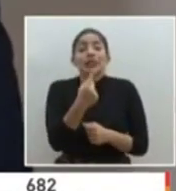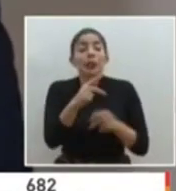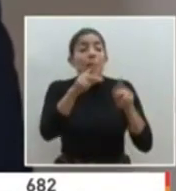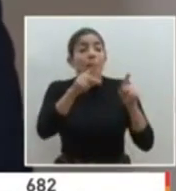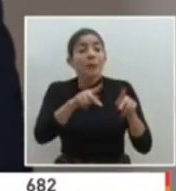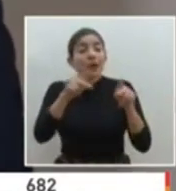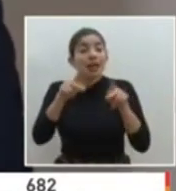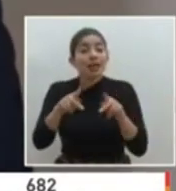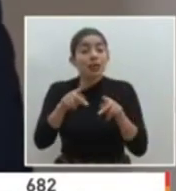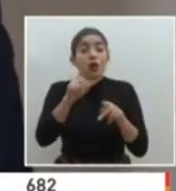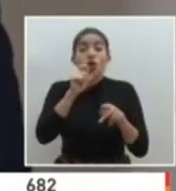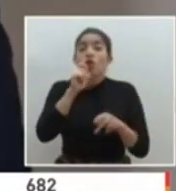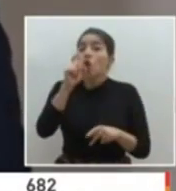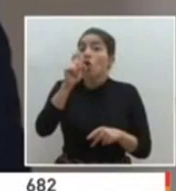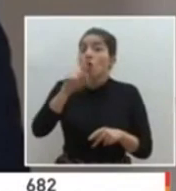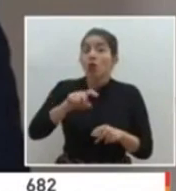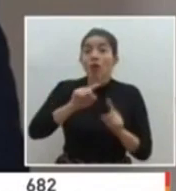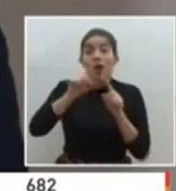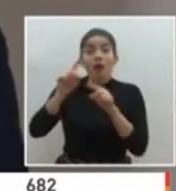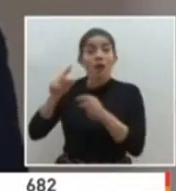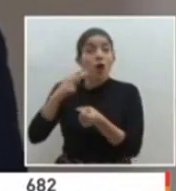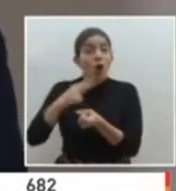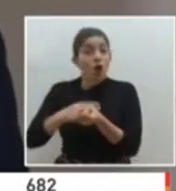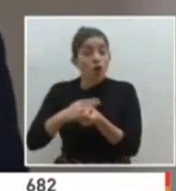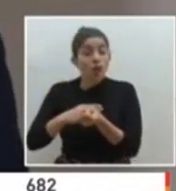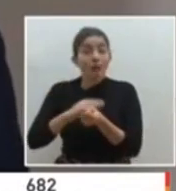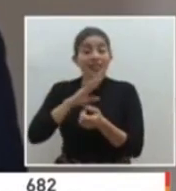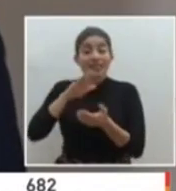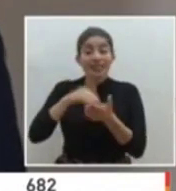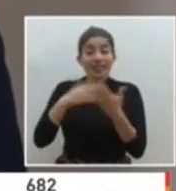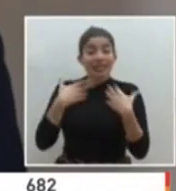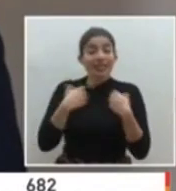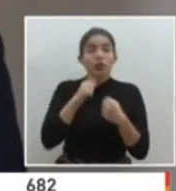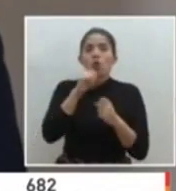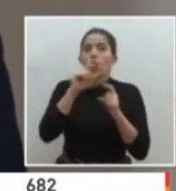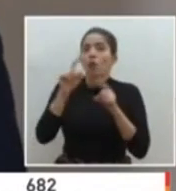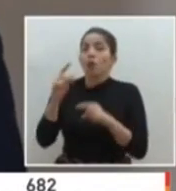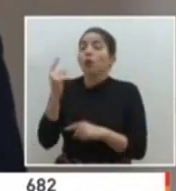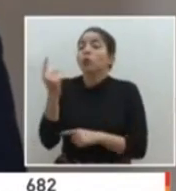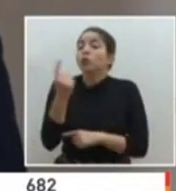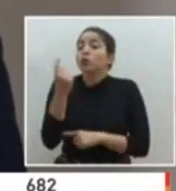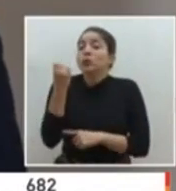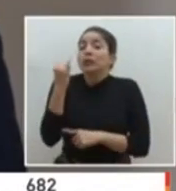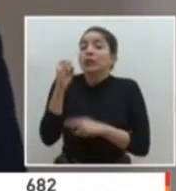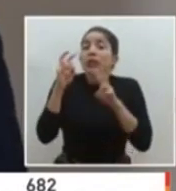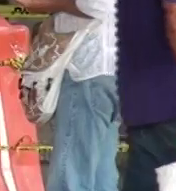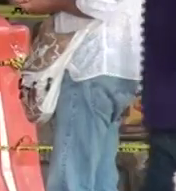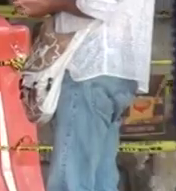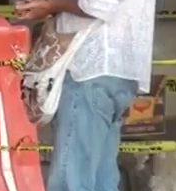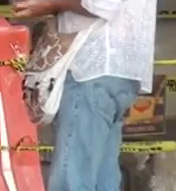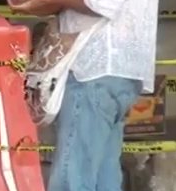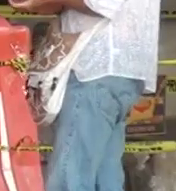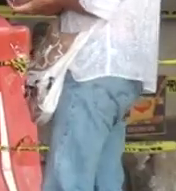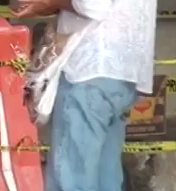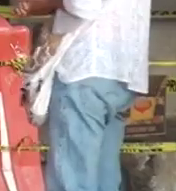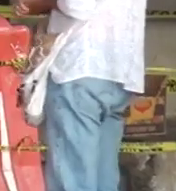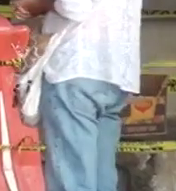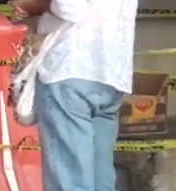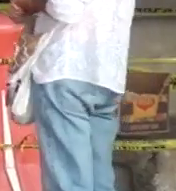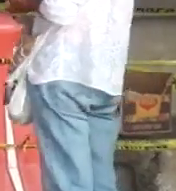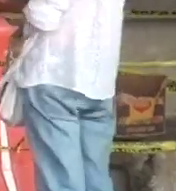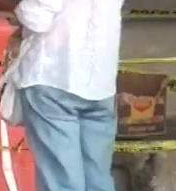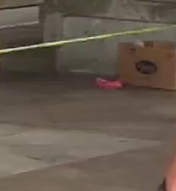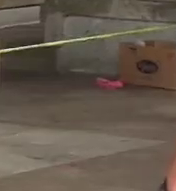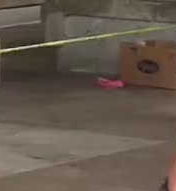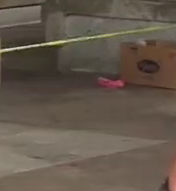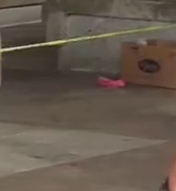no deben ir a un hospital, que no deben ir a un centro de salud en la medida de lo posible, si no es por un asunto verdaderamente de urgencia o porque no hay otra